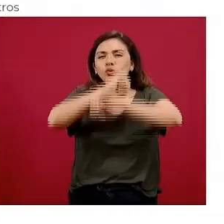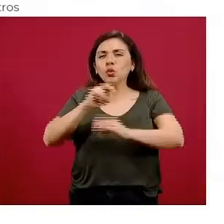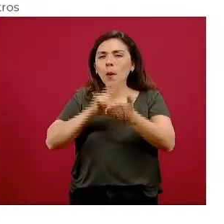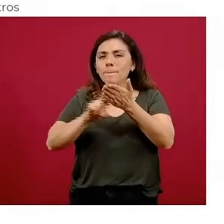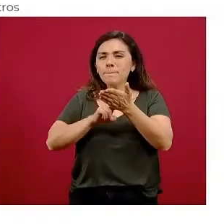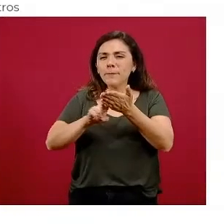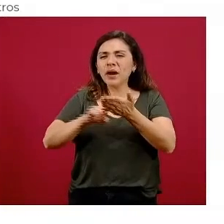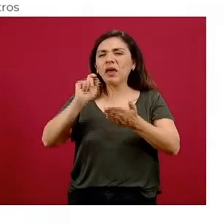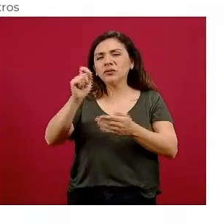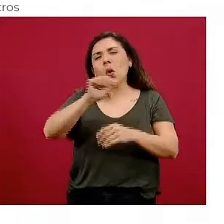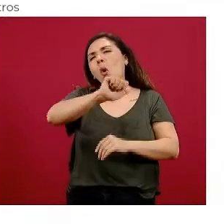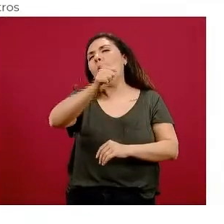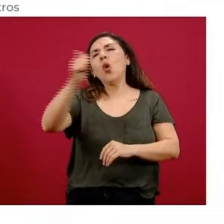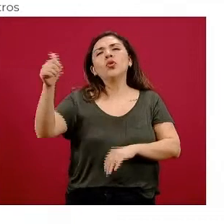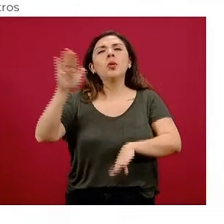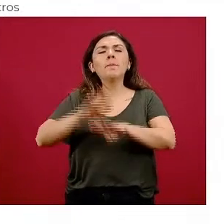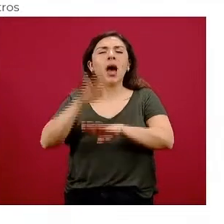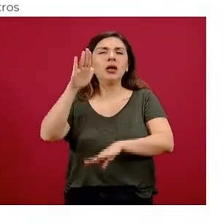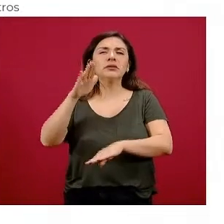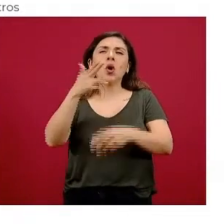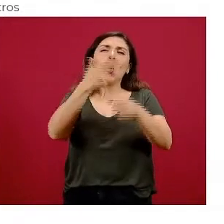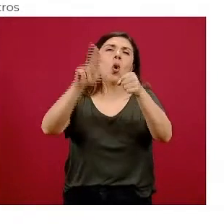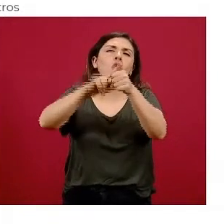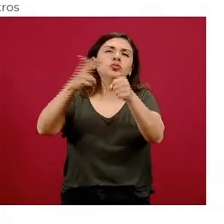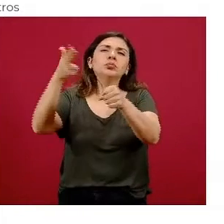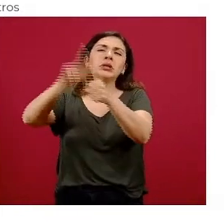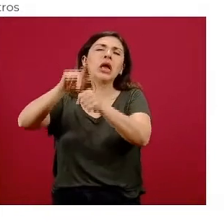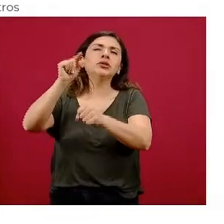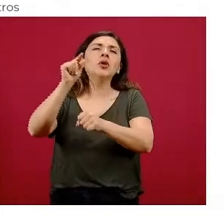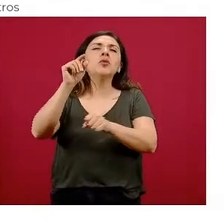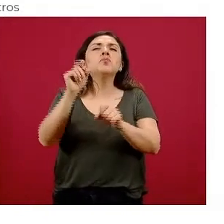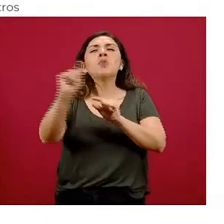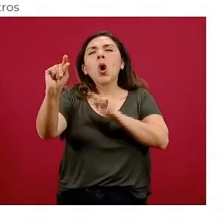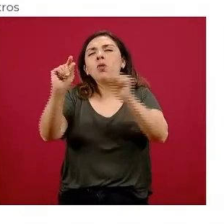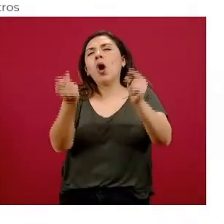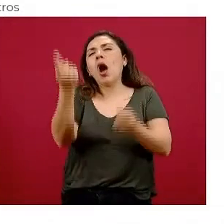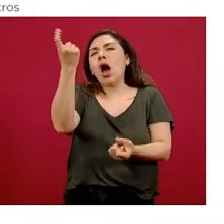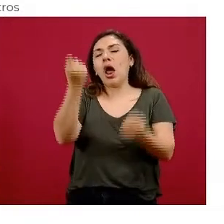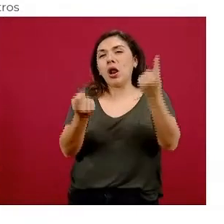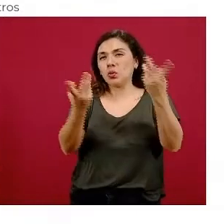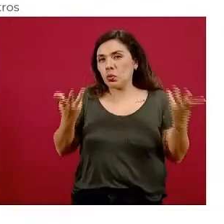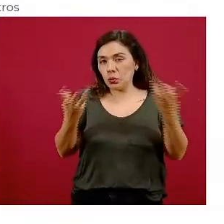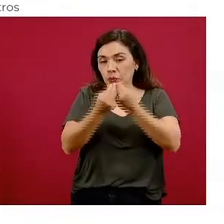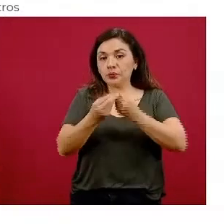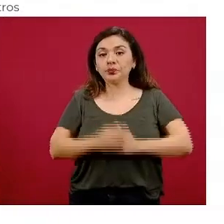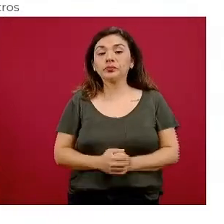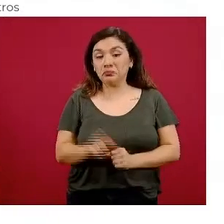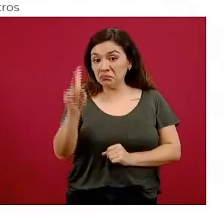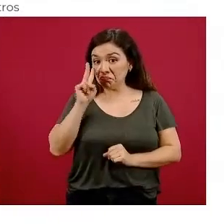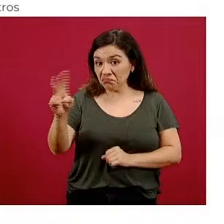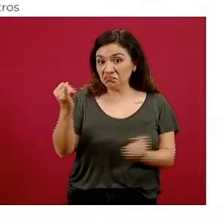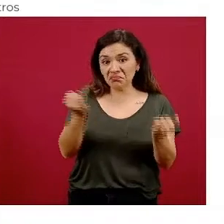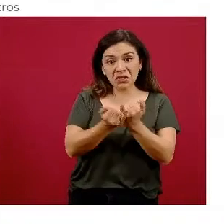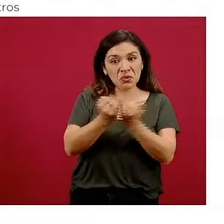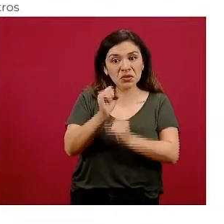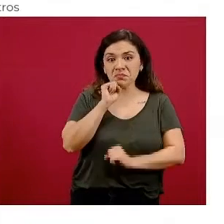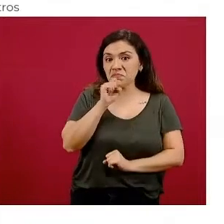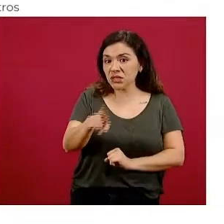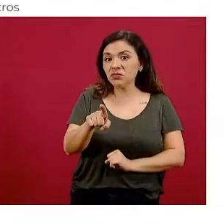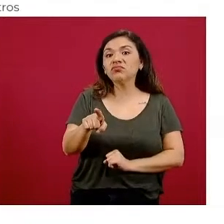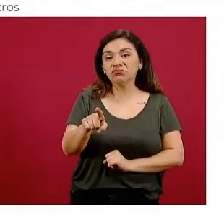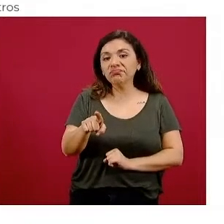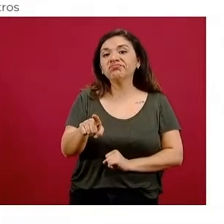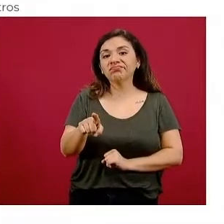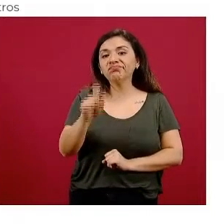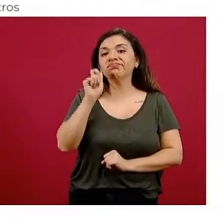oscuro las demás instituciones, dado que representan pocas cantidades. Y aquí también podemos ver en un momento